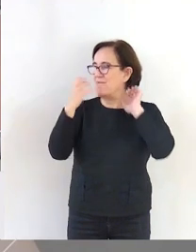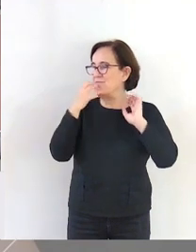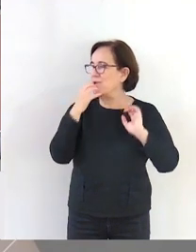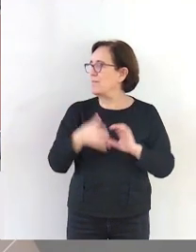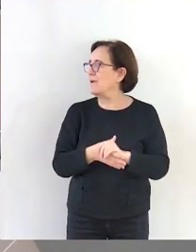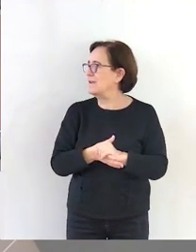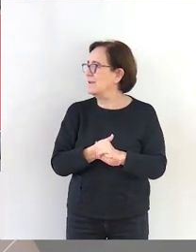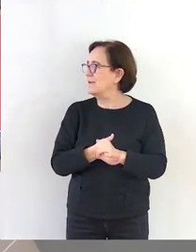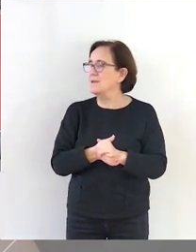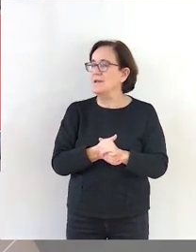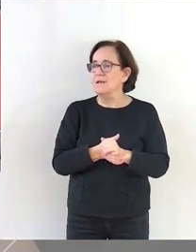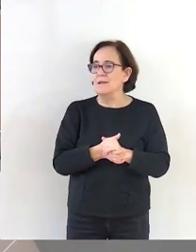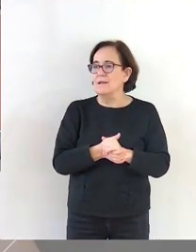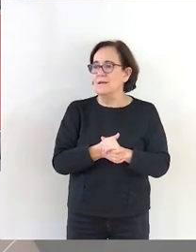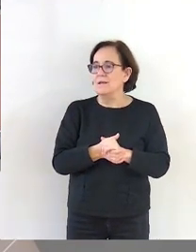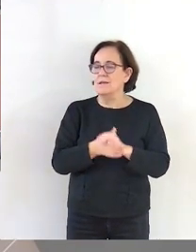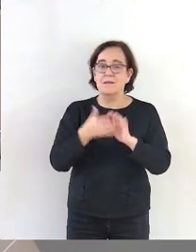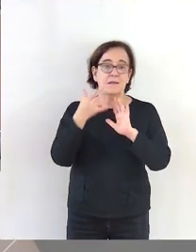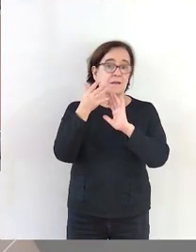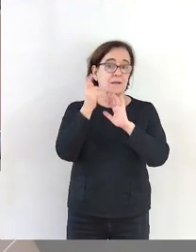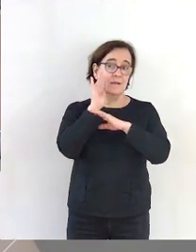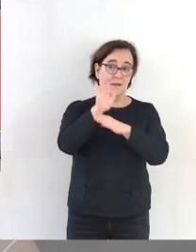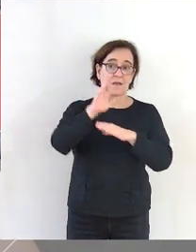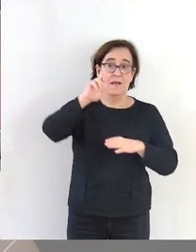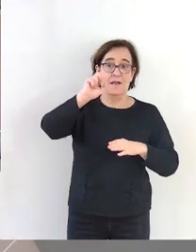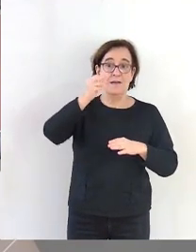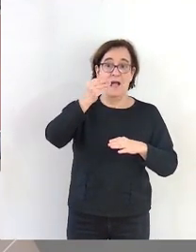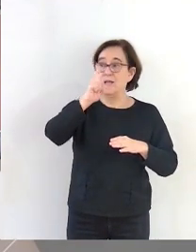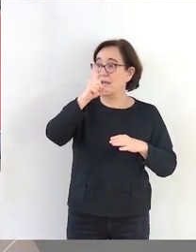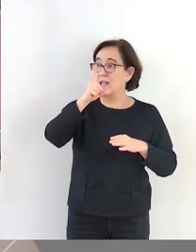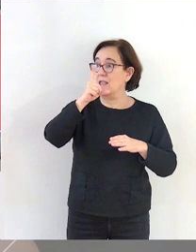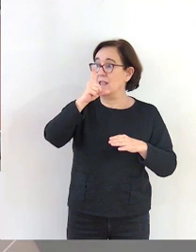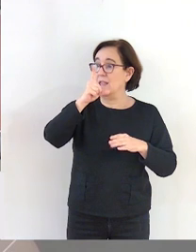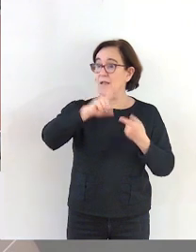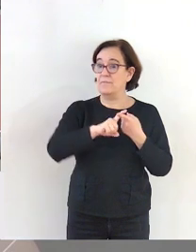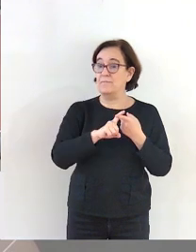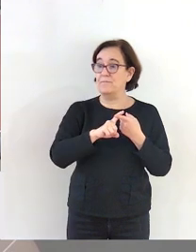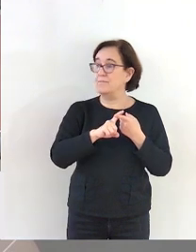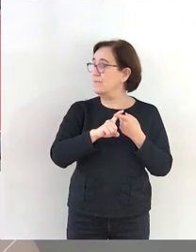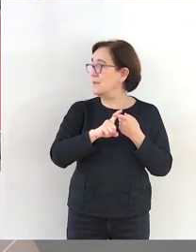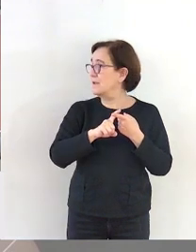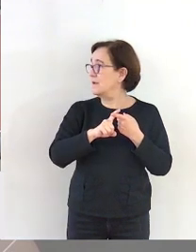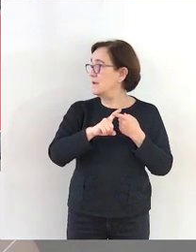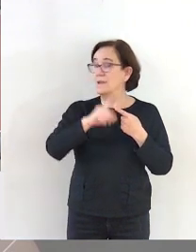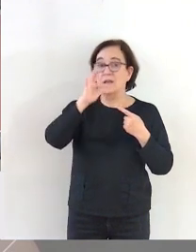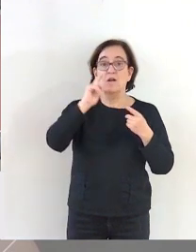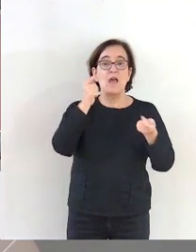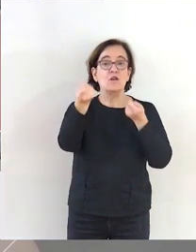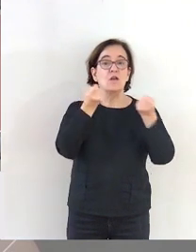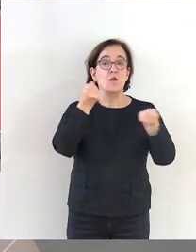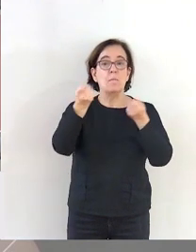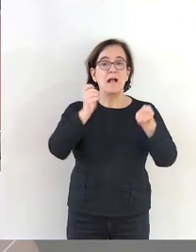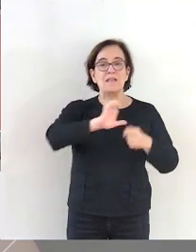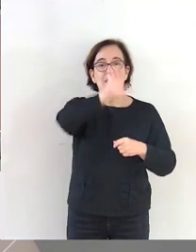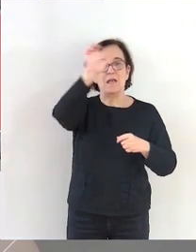eh lo vamos a hablar ahora eh Bueno quiero presentaros a Raquel Raquel Fernández eh guaja es coordinadora para